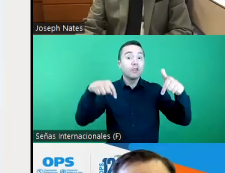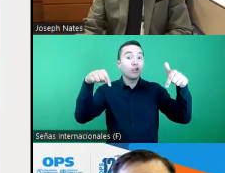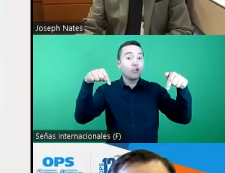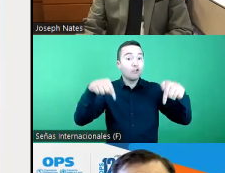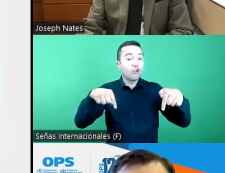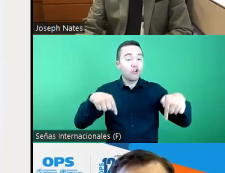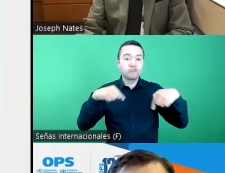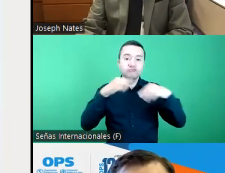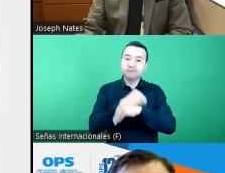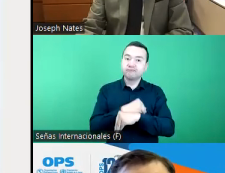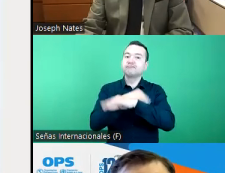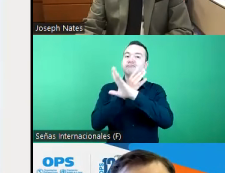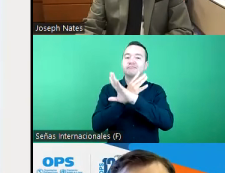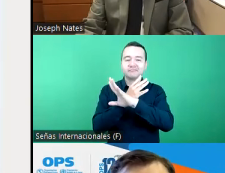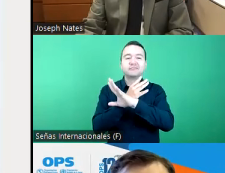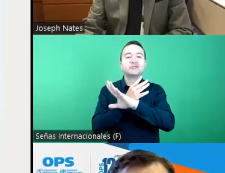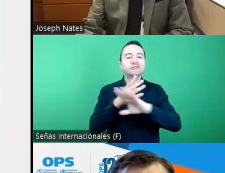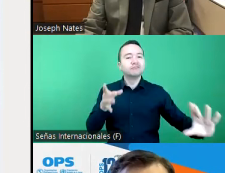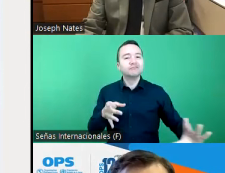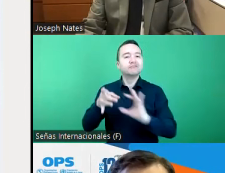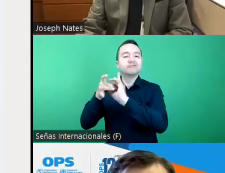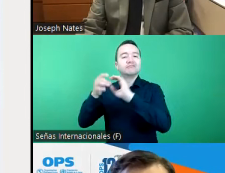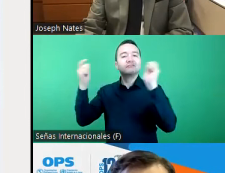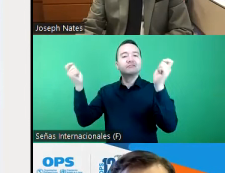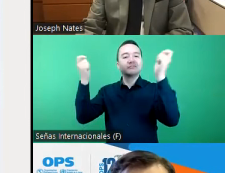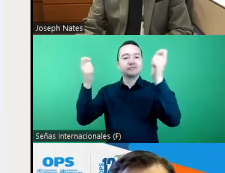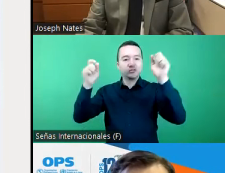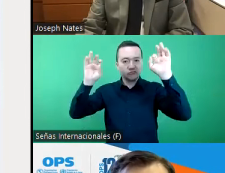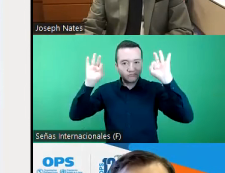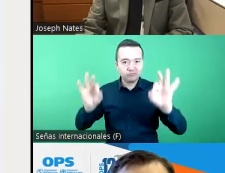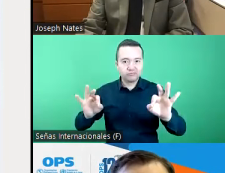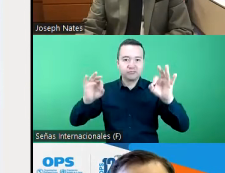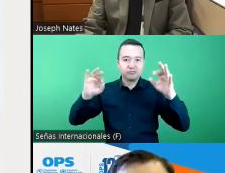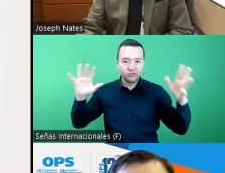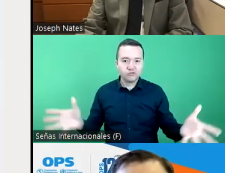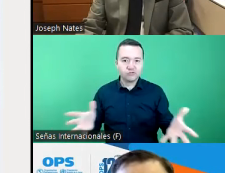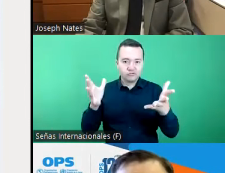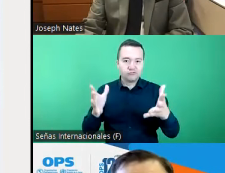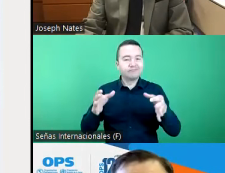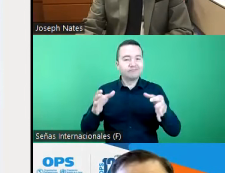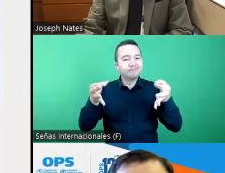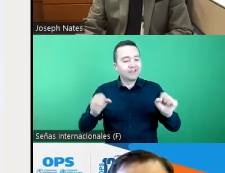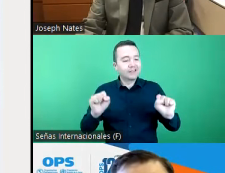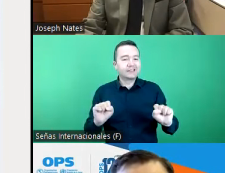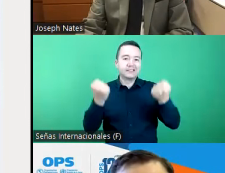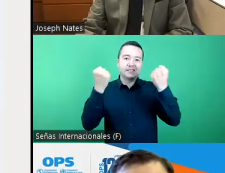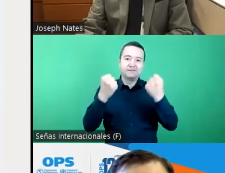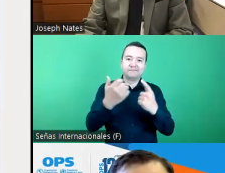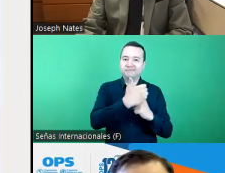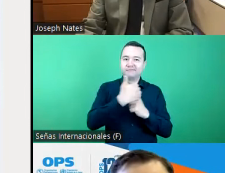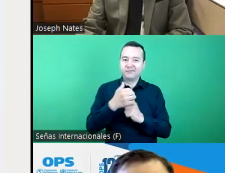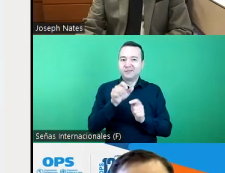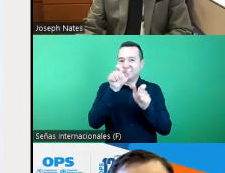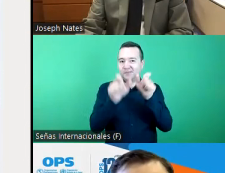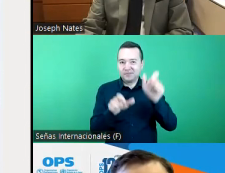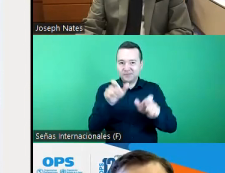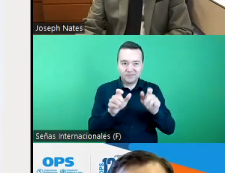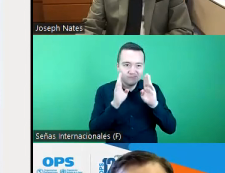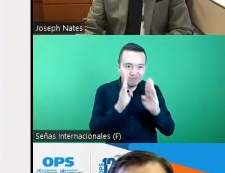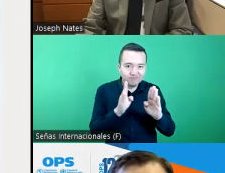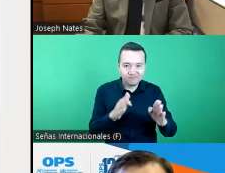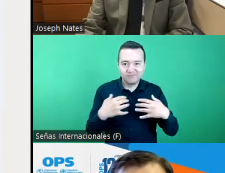de celebración del Día Mundial de Seguridad del Paciente. Pero antes que nada, quiero compartirles unas